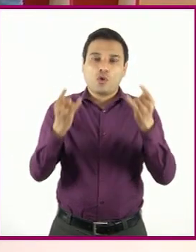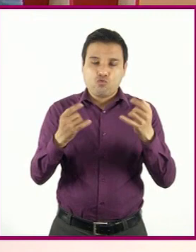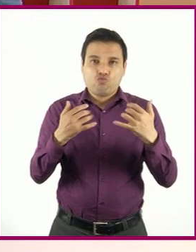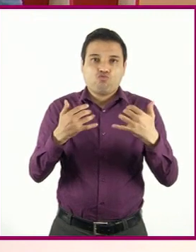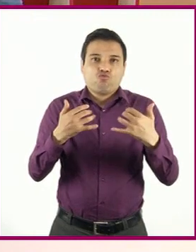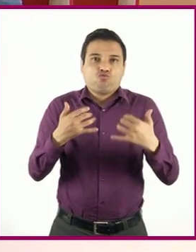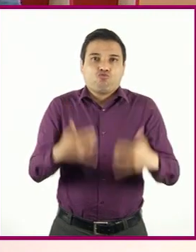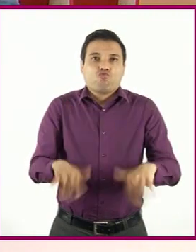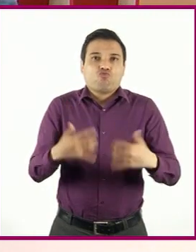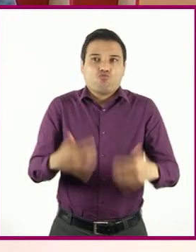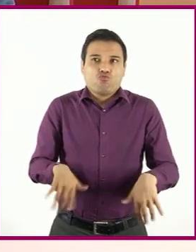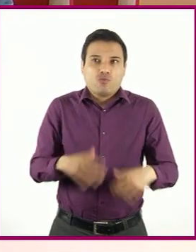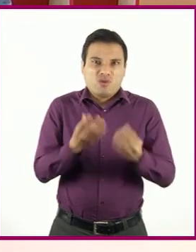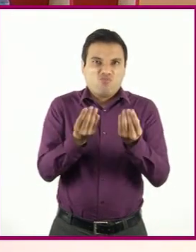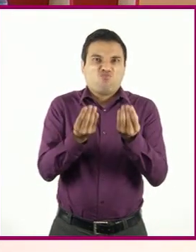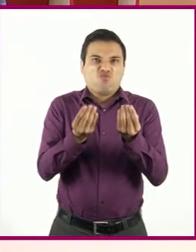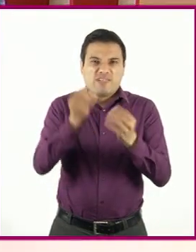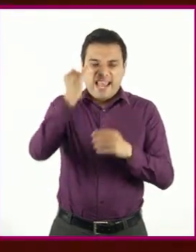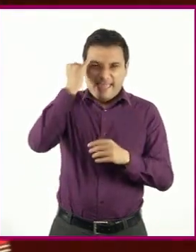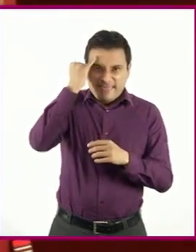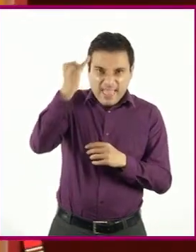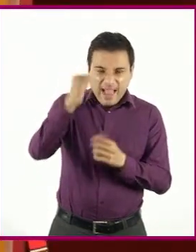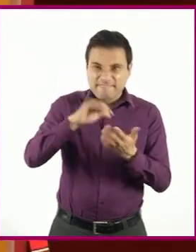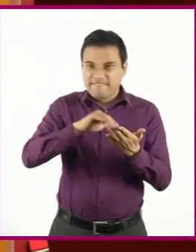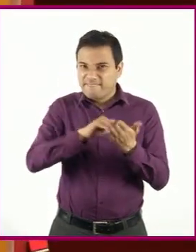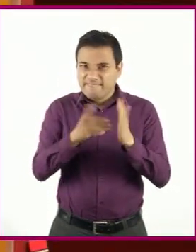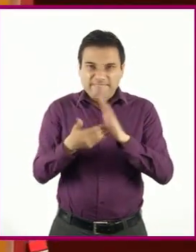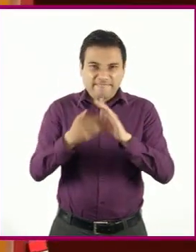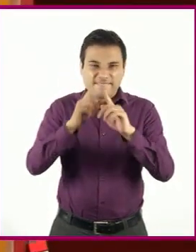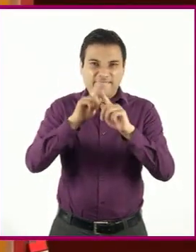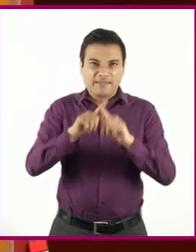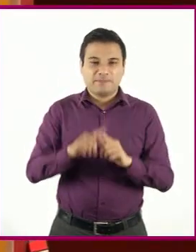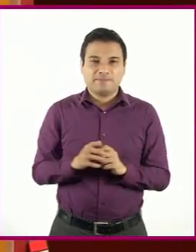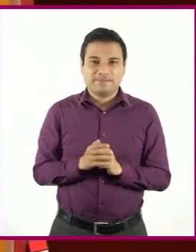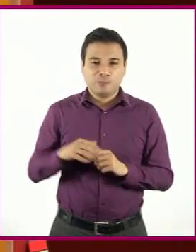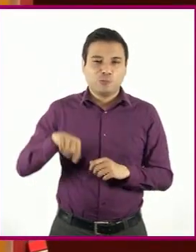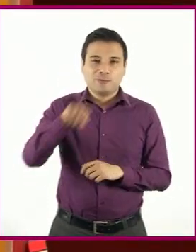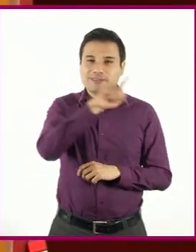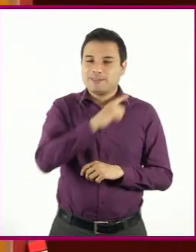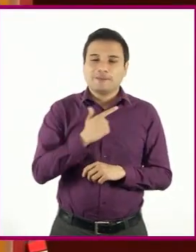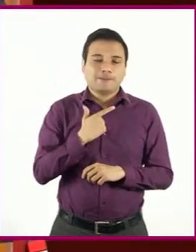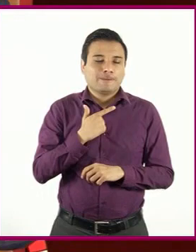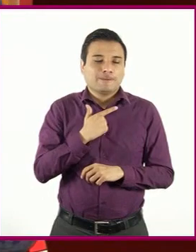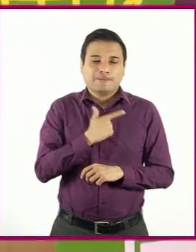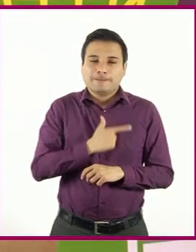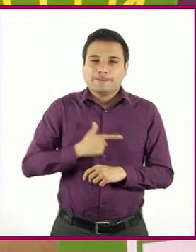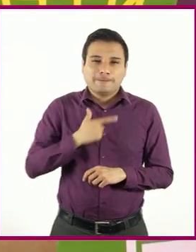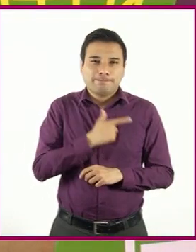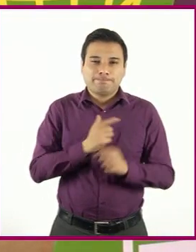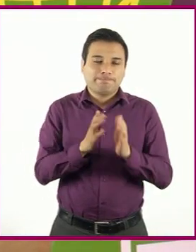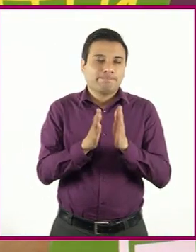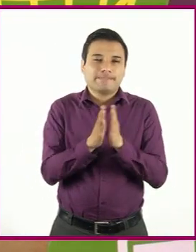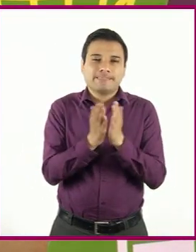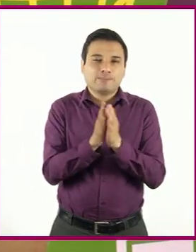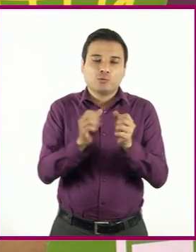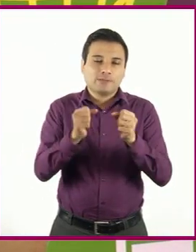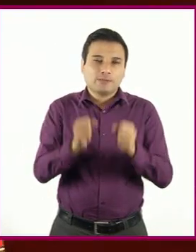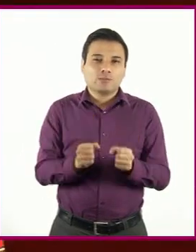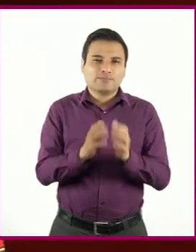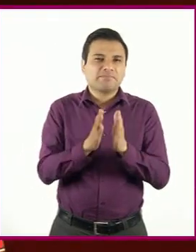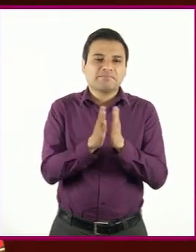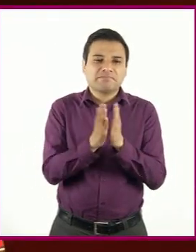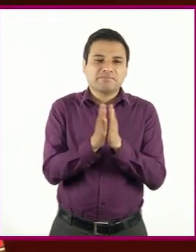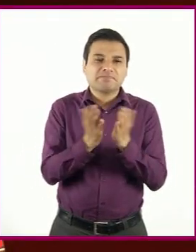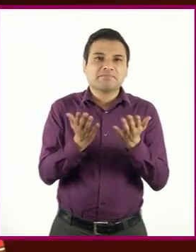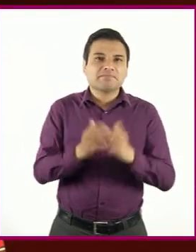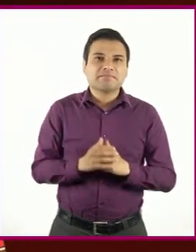viajes, ¿cierto? Muy cierto, Teresa. Estoy seguro de que les encantará la recomendación lectora de hoy. Se trata nada más y nada menos